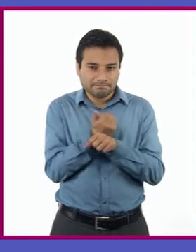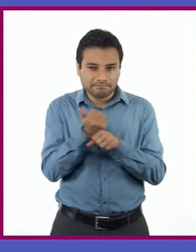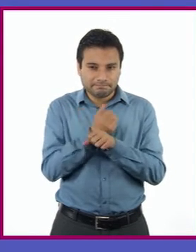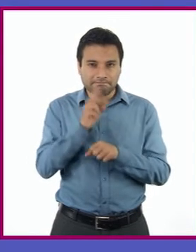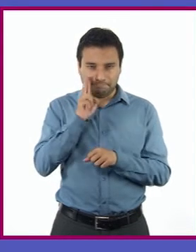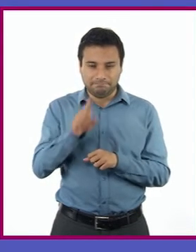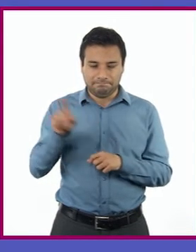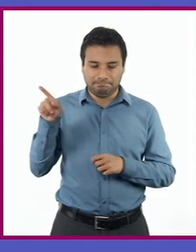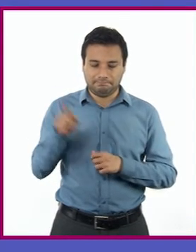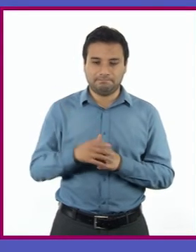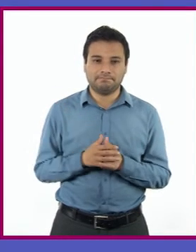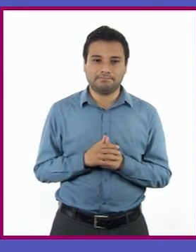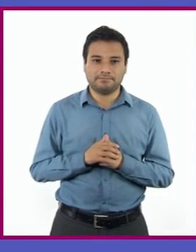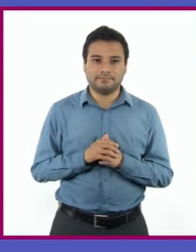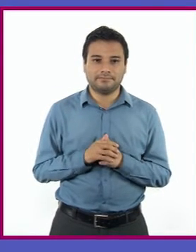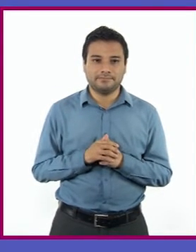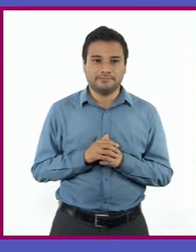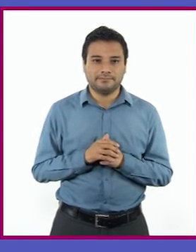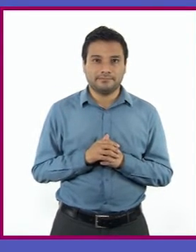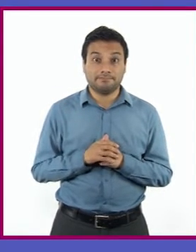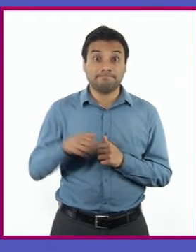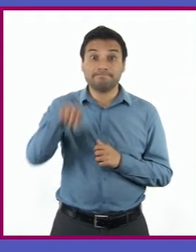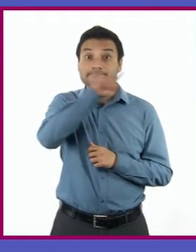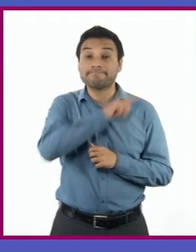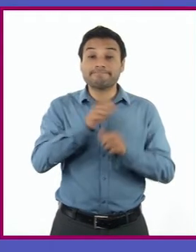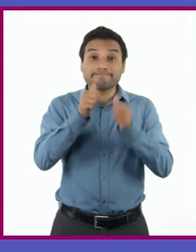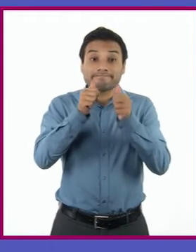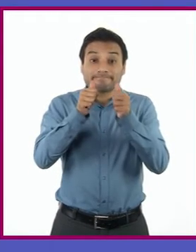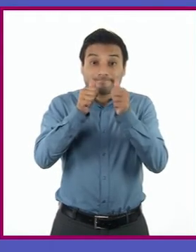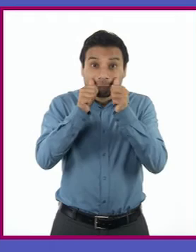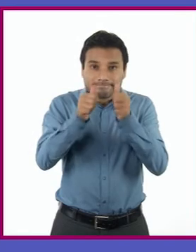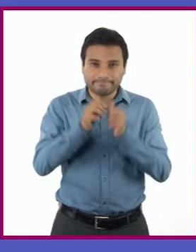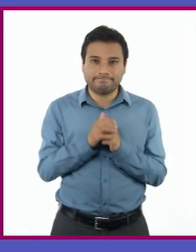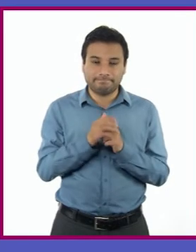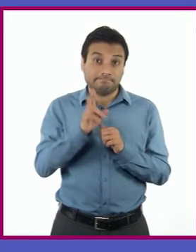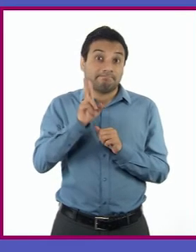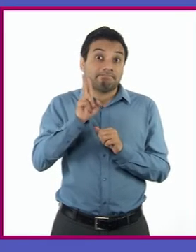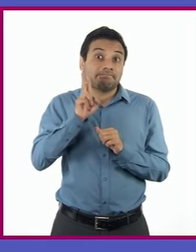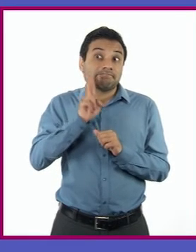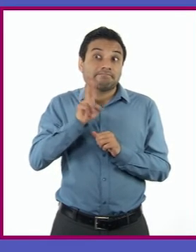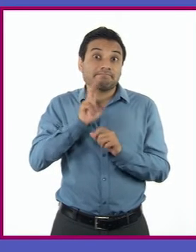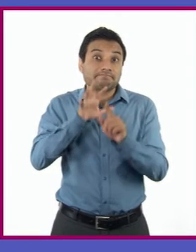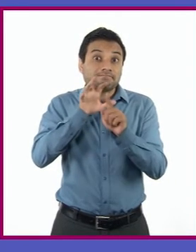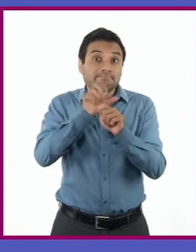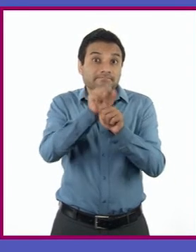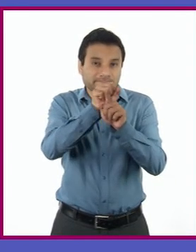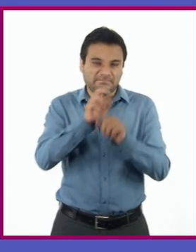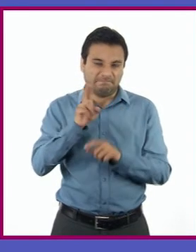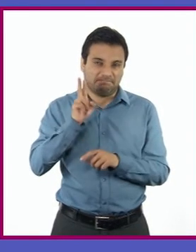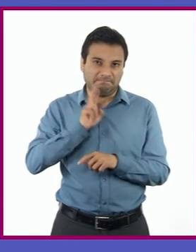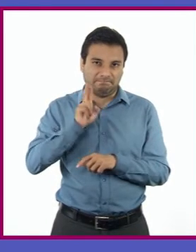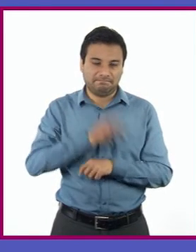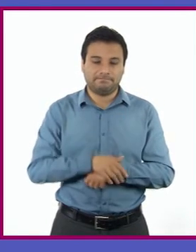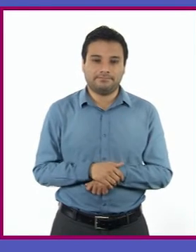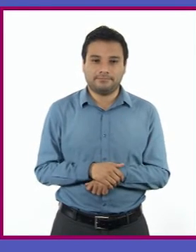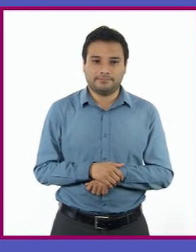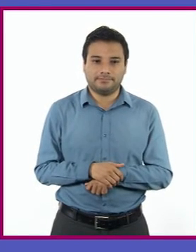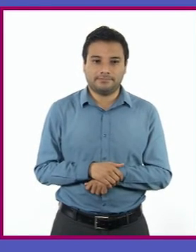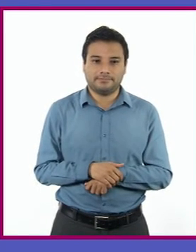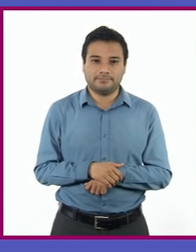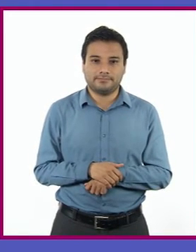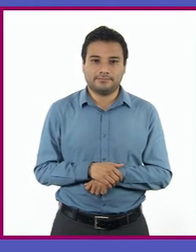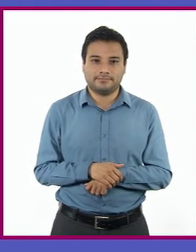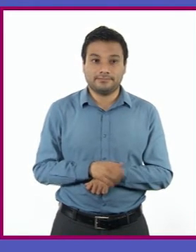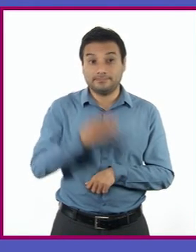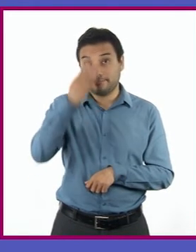marcadores que tiene el texto. Presten atención y ojalá hayan identificado las que están marcadas. La señora